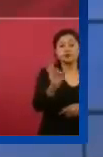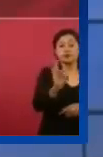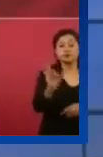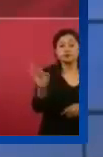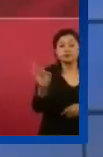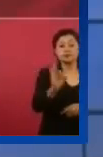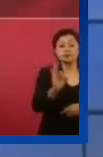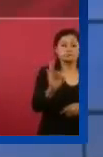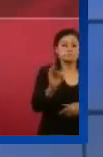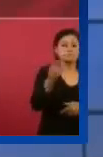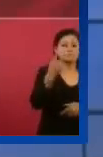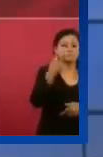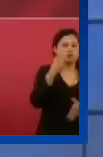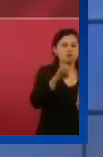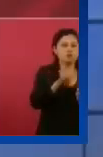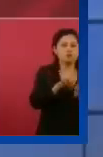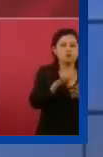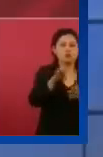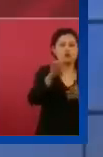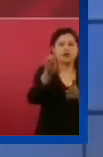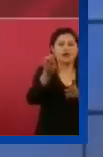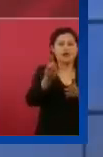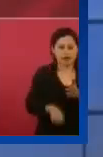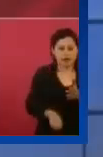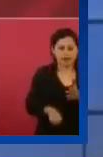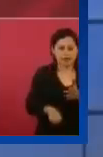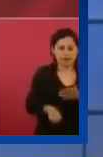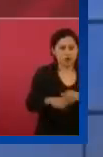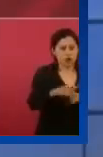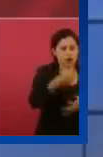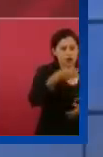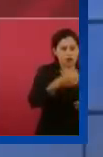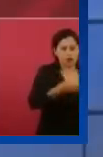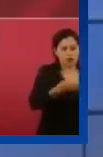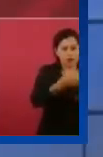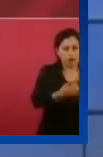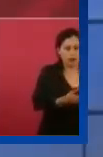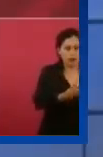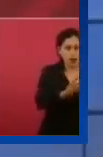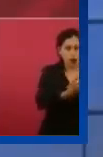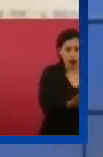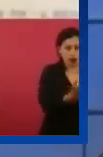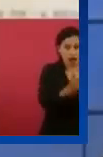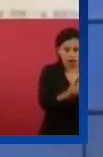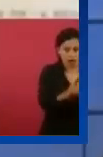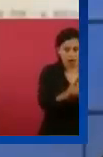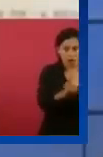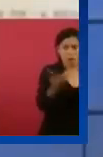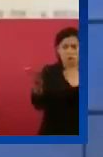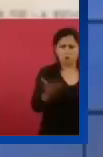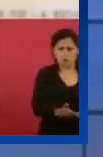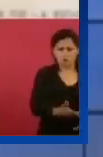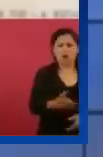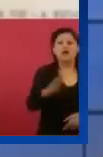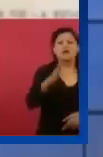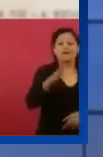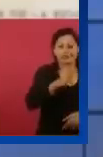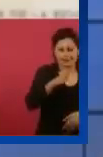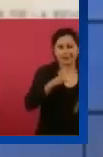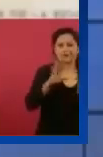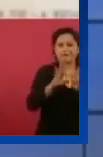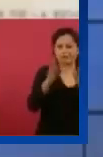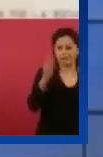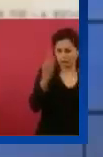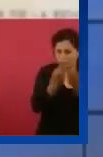el Congreso Europeo le mandó un mensaje a López Obrador para que dejara, para que frenara el